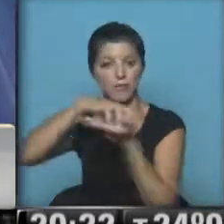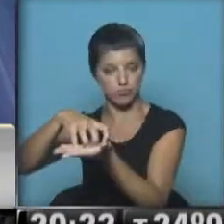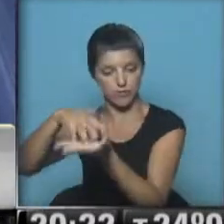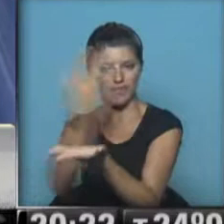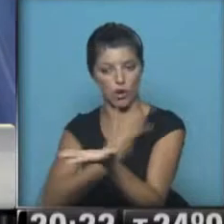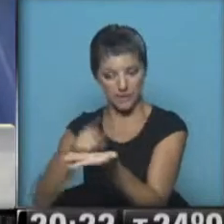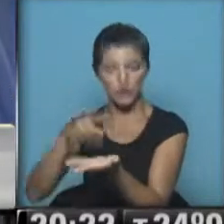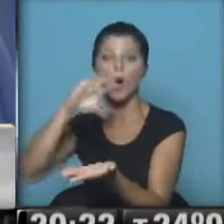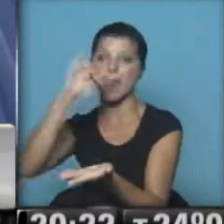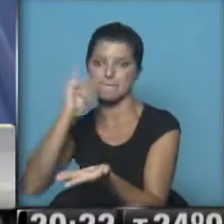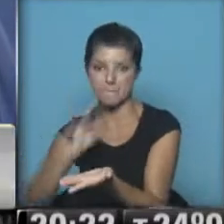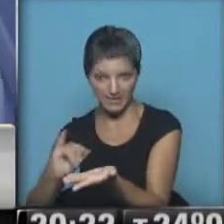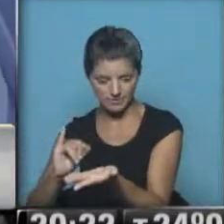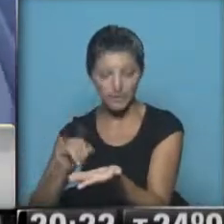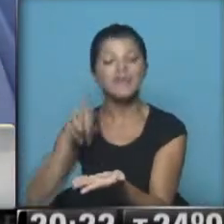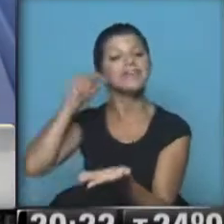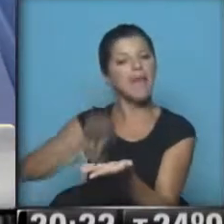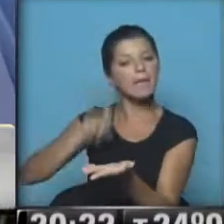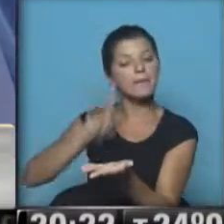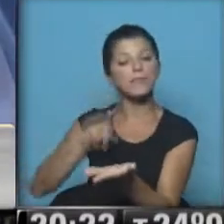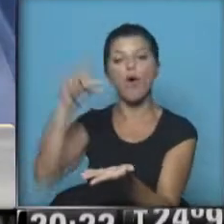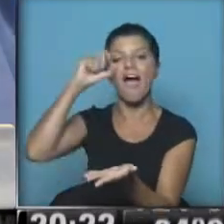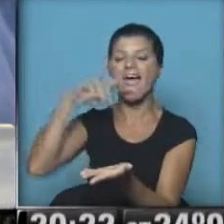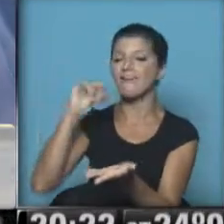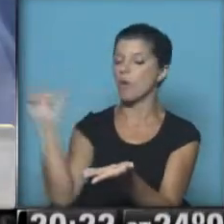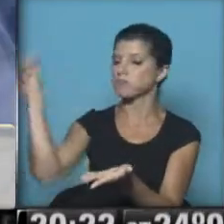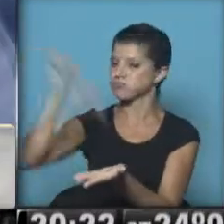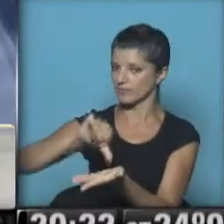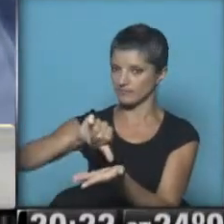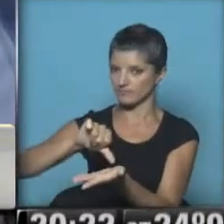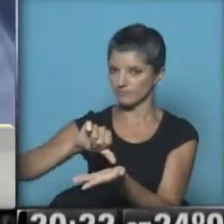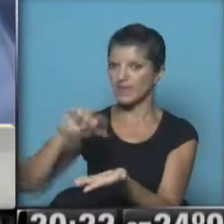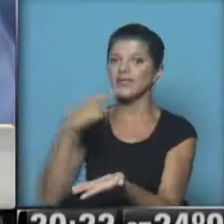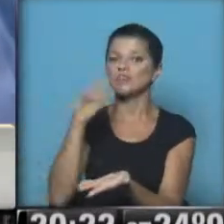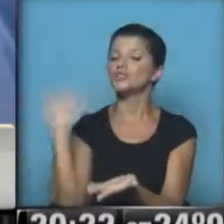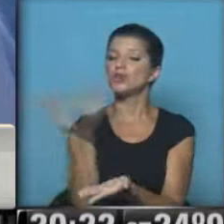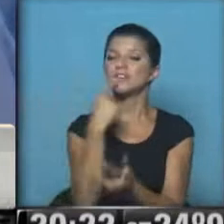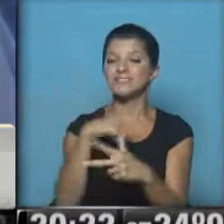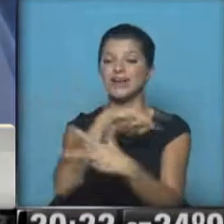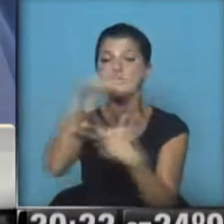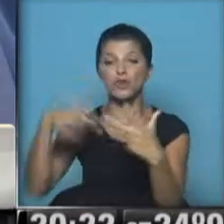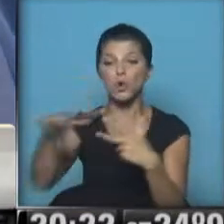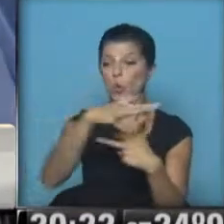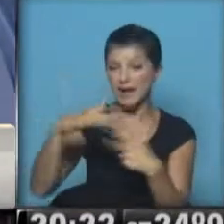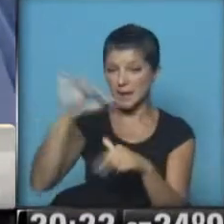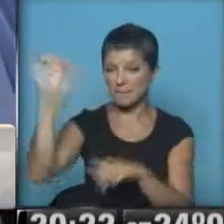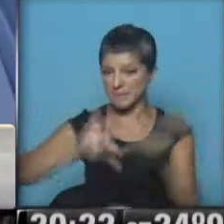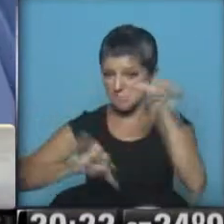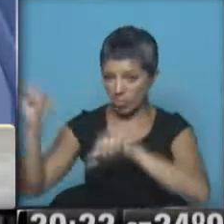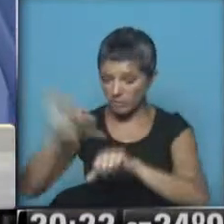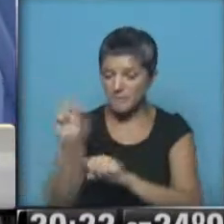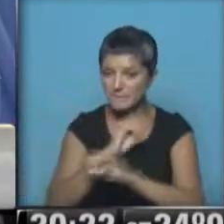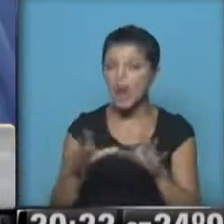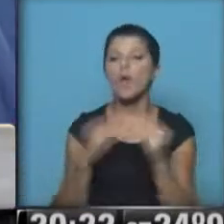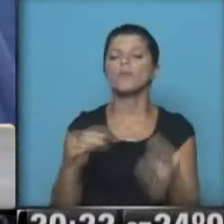Paz. Y allí el oficialismo perdió, y lo que señalan casi todos es una triple derrota del oficialismo, esto es de Evo Morales. ¿Por